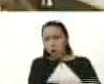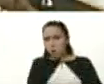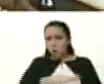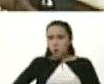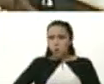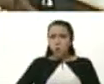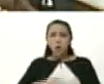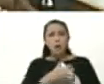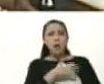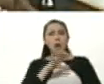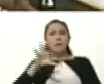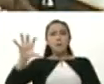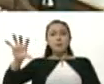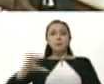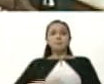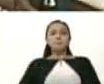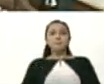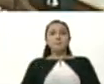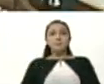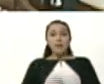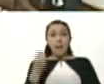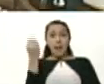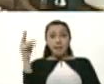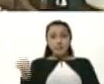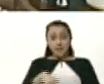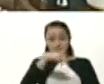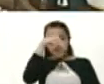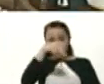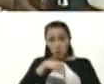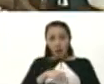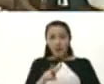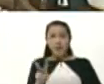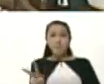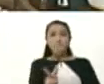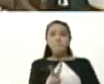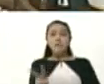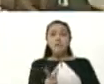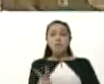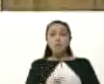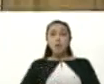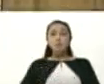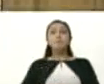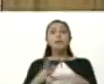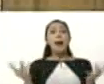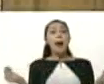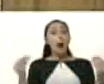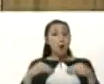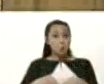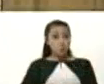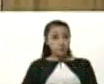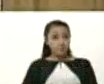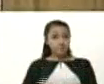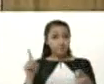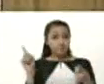la patria. La Asamblea Nacional de la República Bolivariana de Venezuela acuerda, primero,